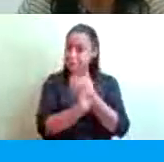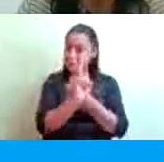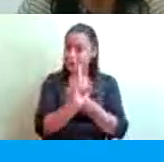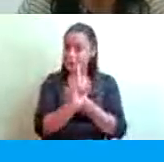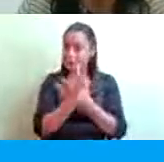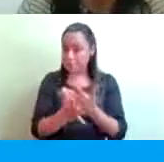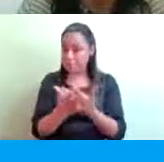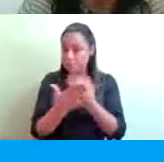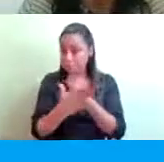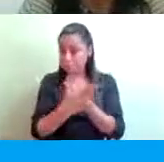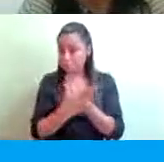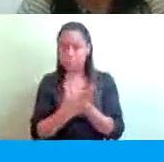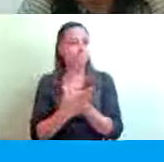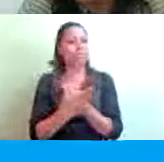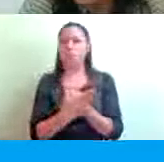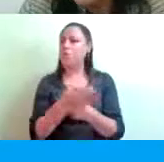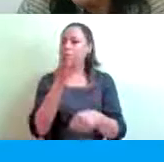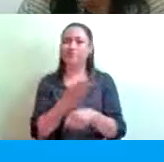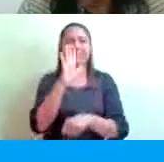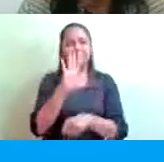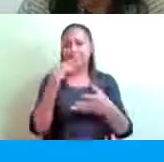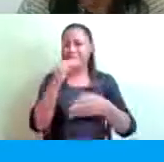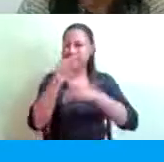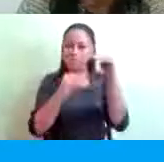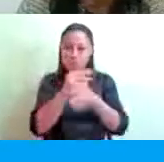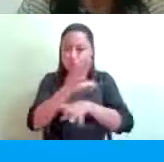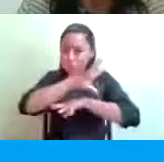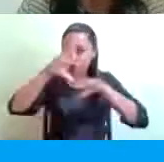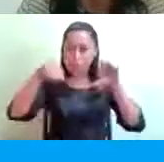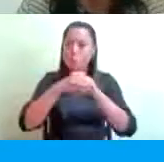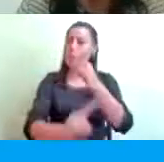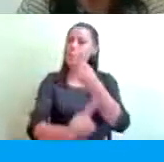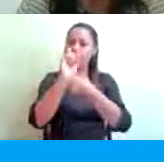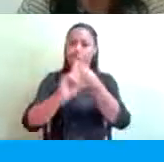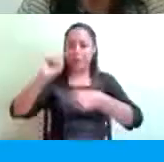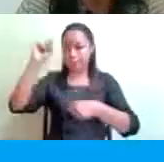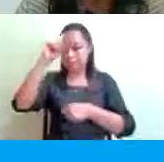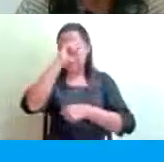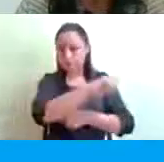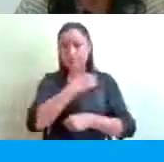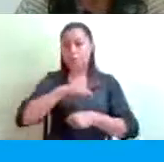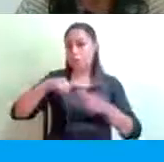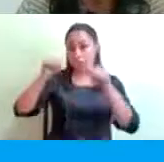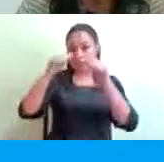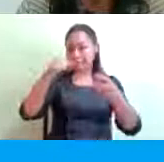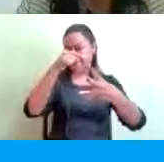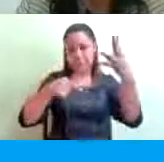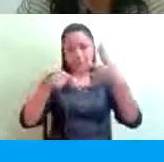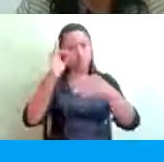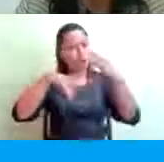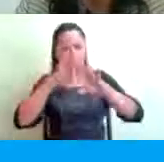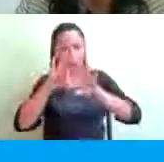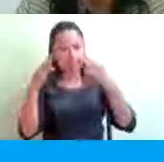es una crisis global que tenemos que atender en todos los sentidos y eventualmente el